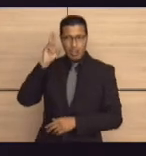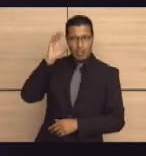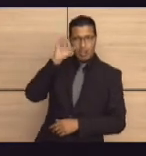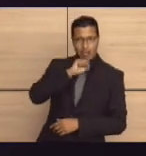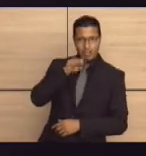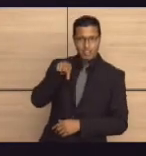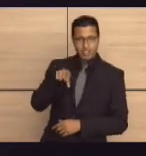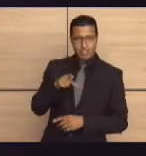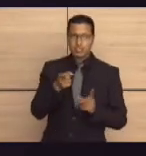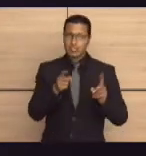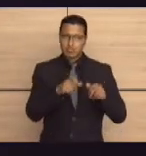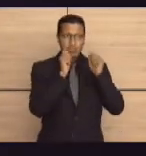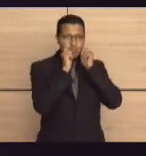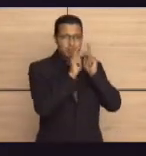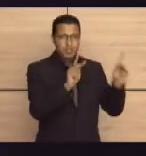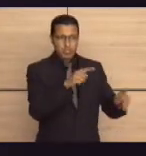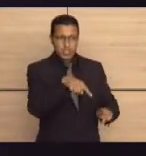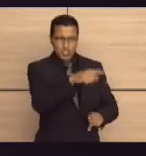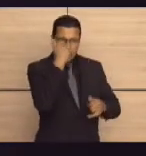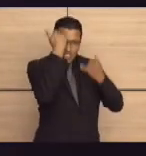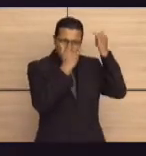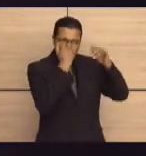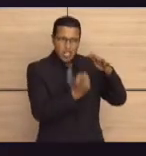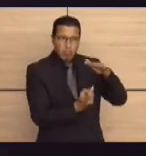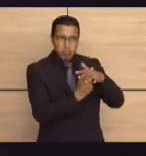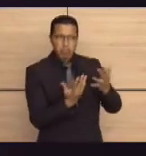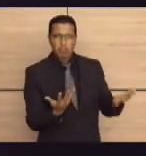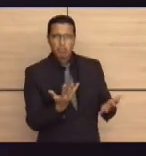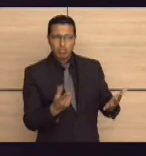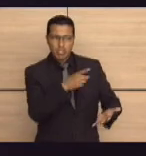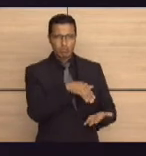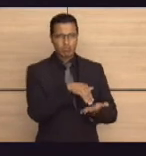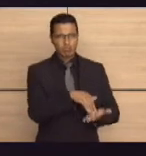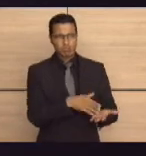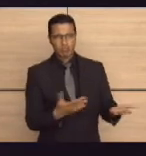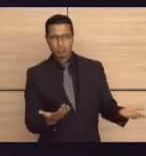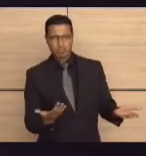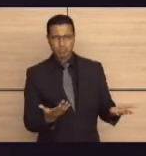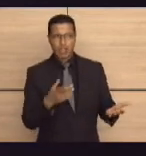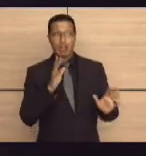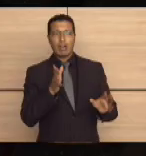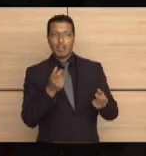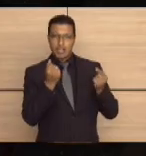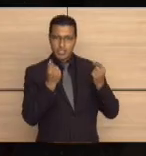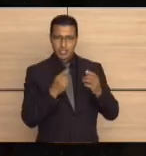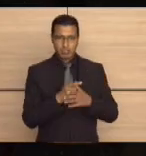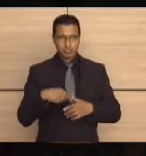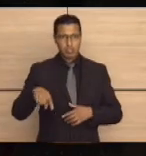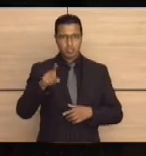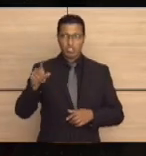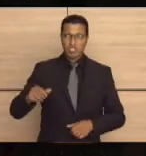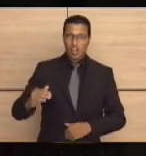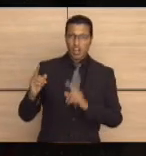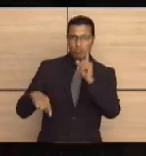otros, comprender de dónde vienen sus ideas, sus relatos, su posición en el mundo. Y es así como no le comemos cuento a los